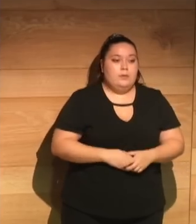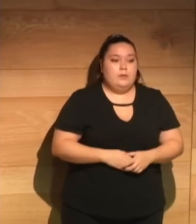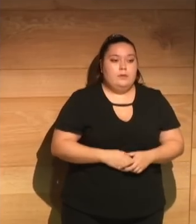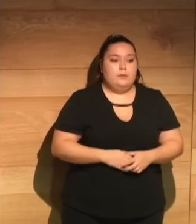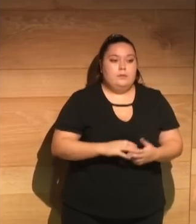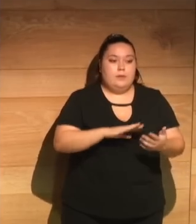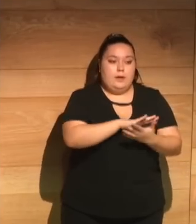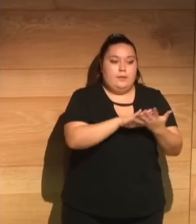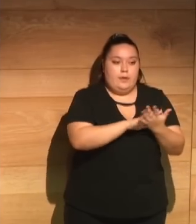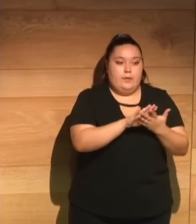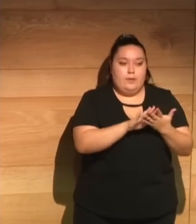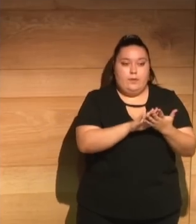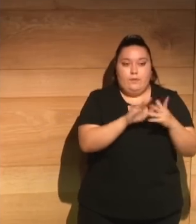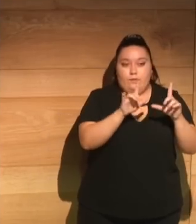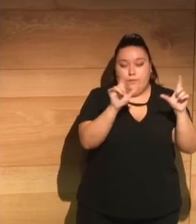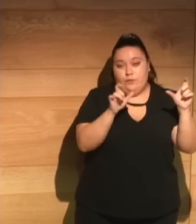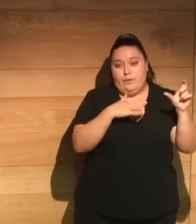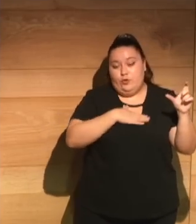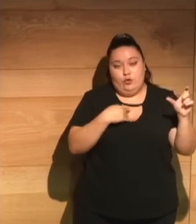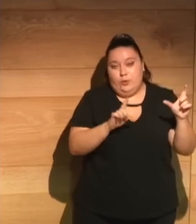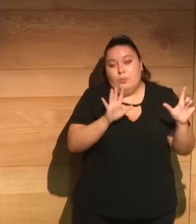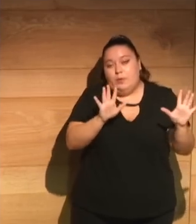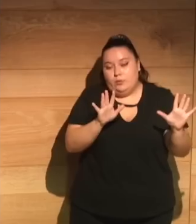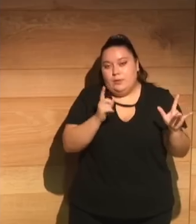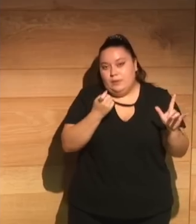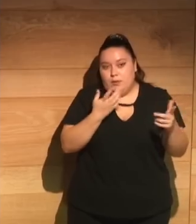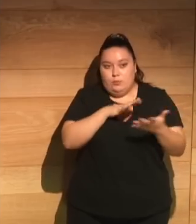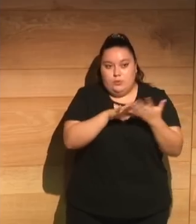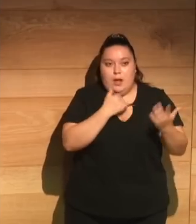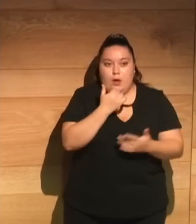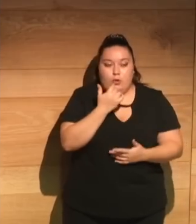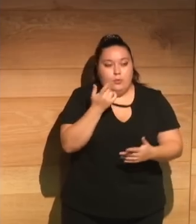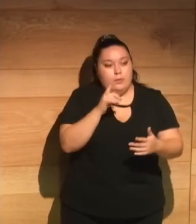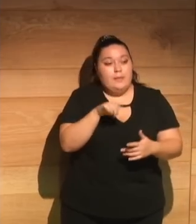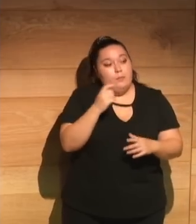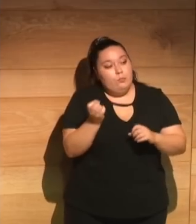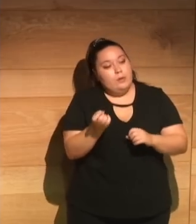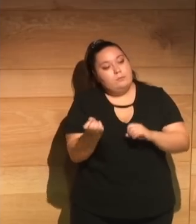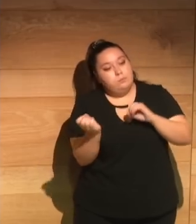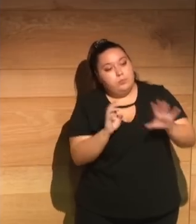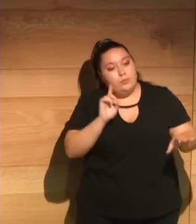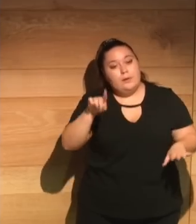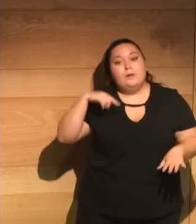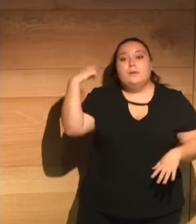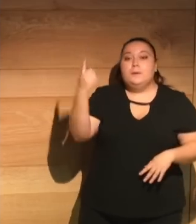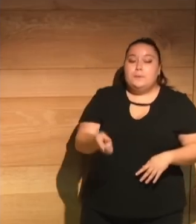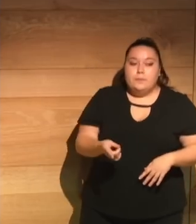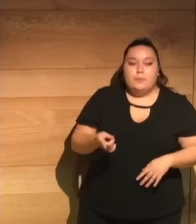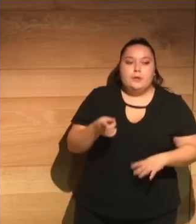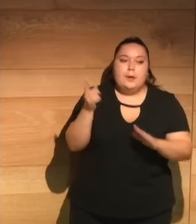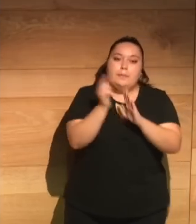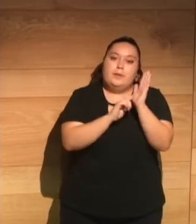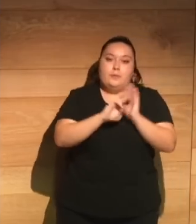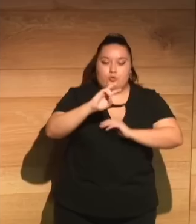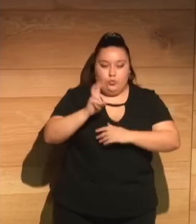hablar precisamente de la invención de la fotografía, pero vamos a necesitar llegar ahí enseguida, sí, para abandonarlo y volver a otros principios antes de convertir